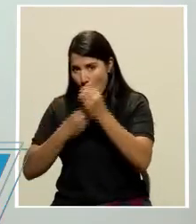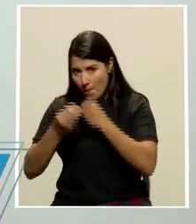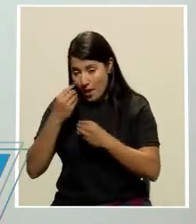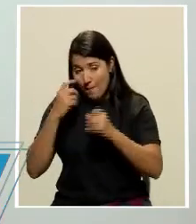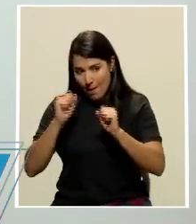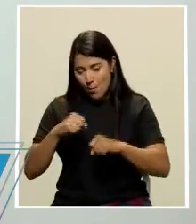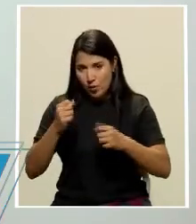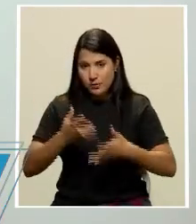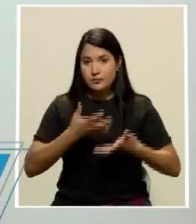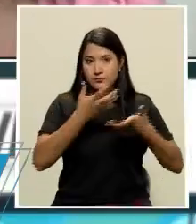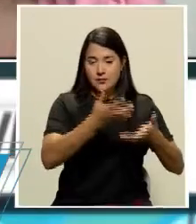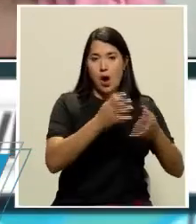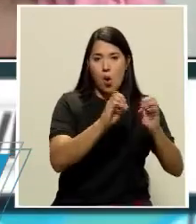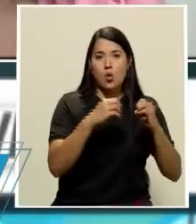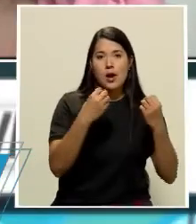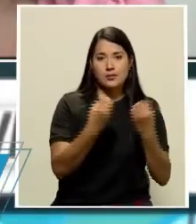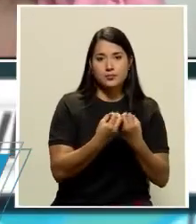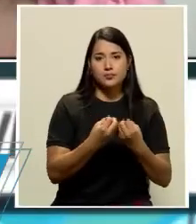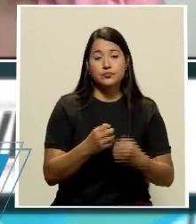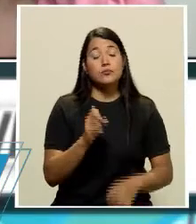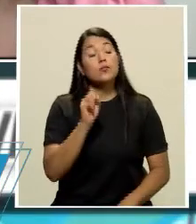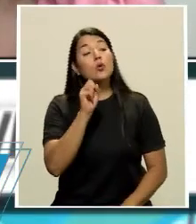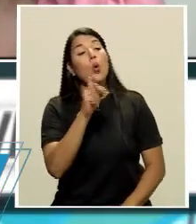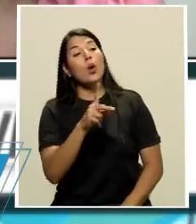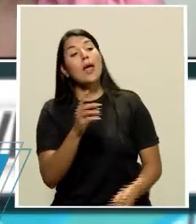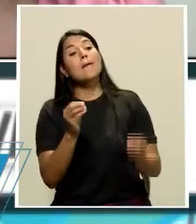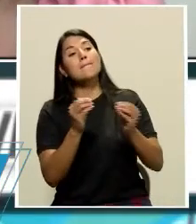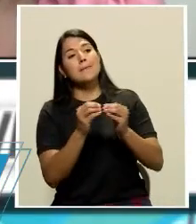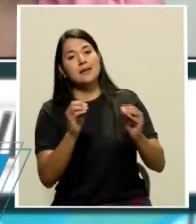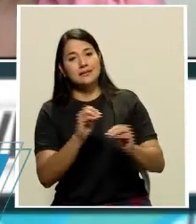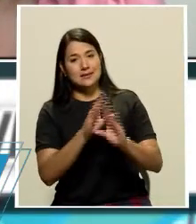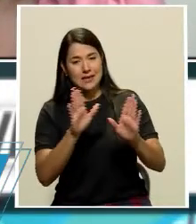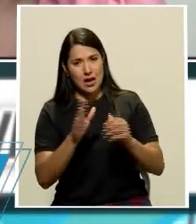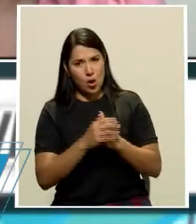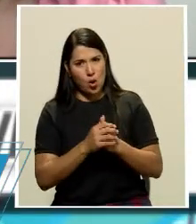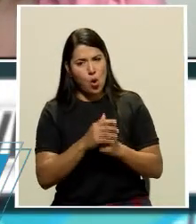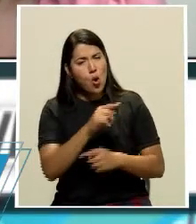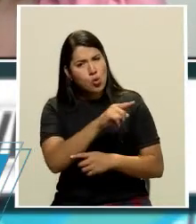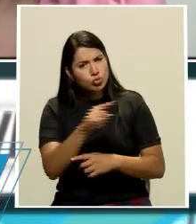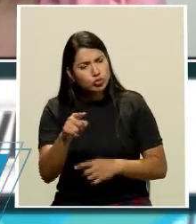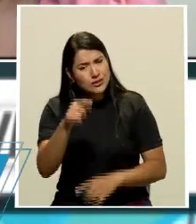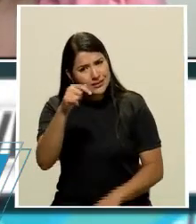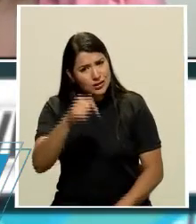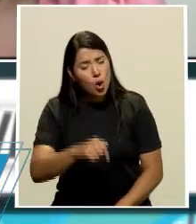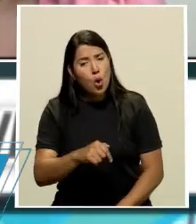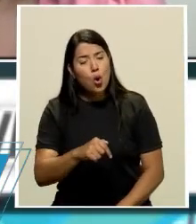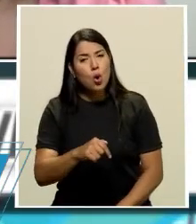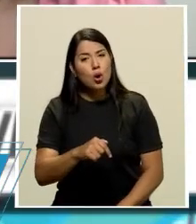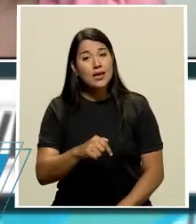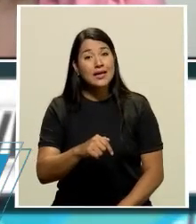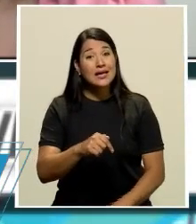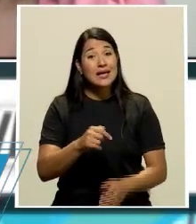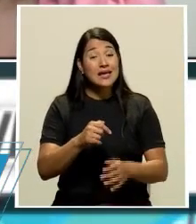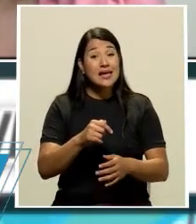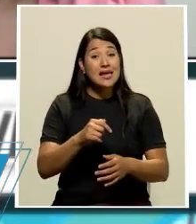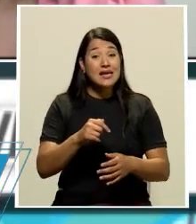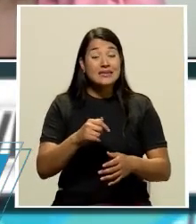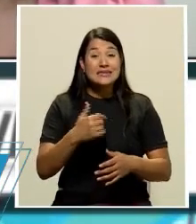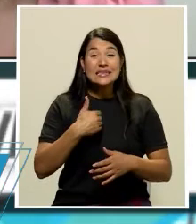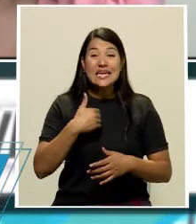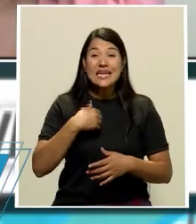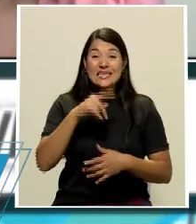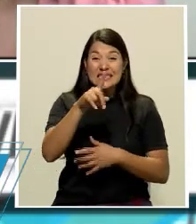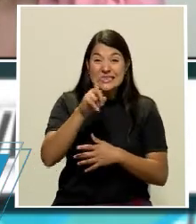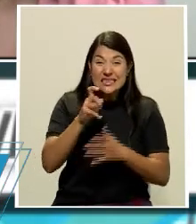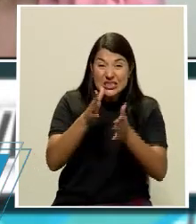donaciones. Ok, mucho más claro. Ustedes están recibiendo hoy 100 solicitudes de